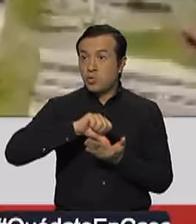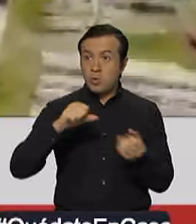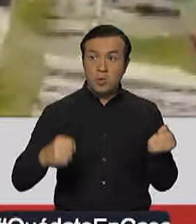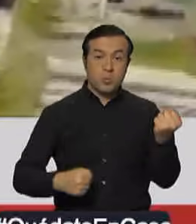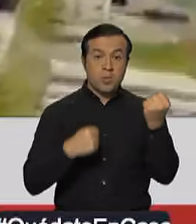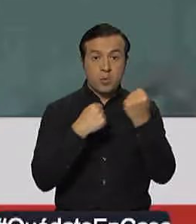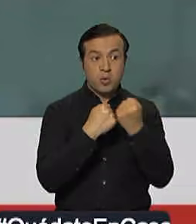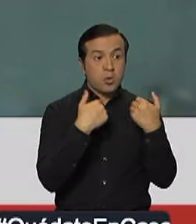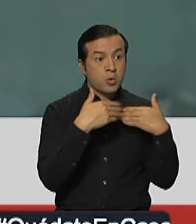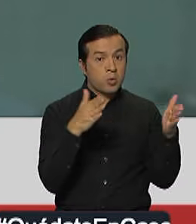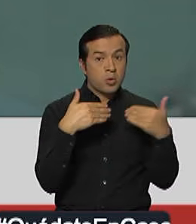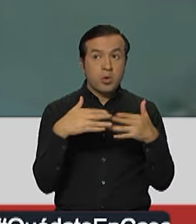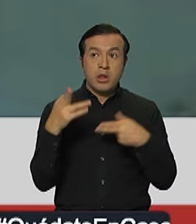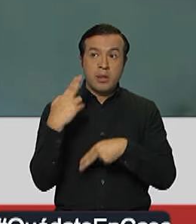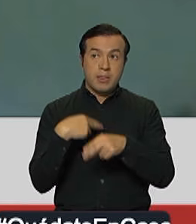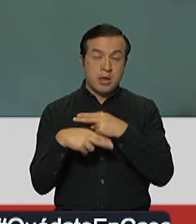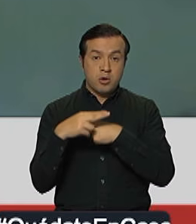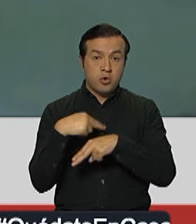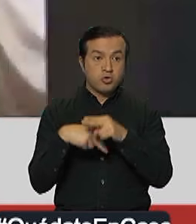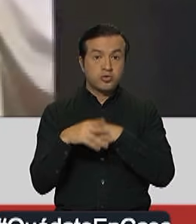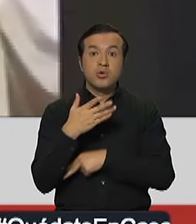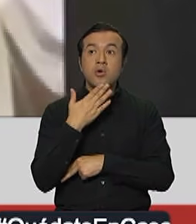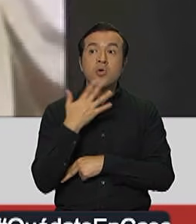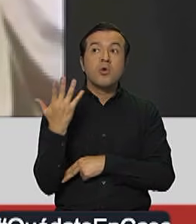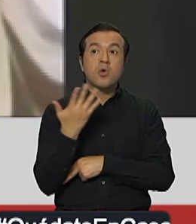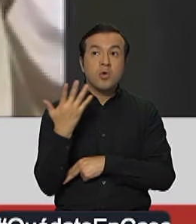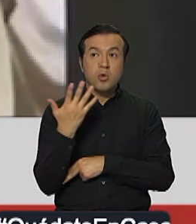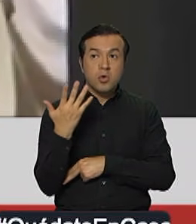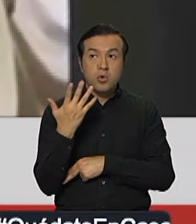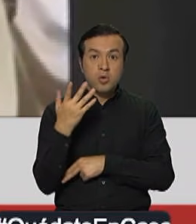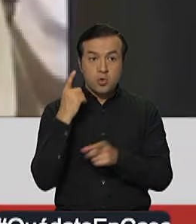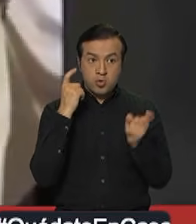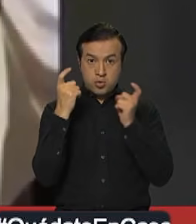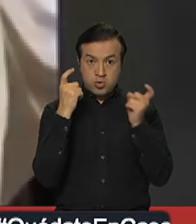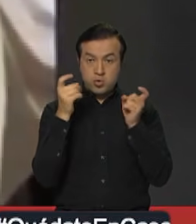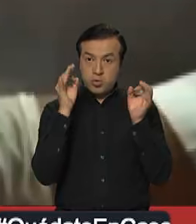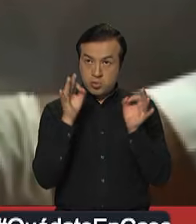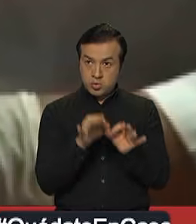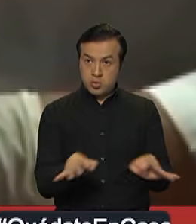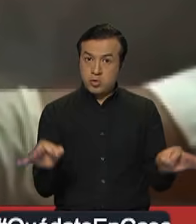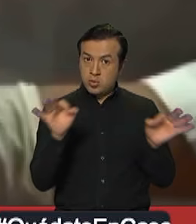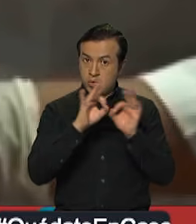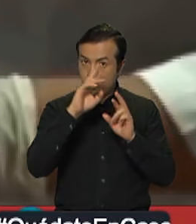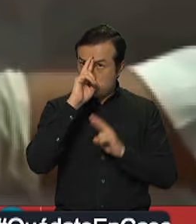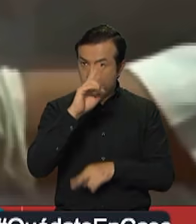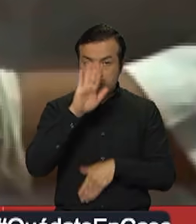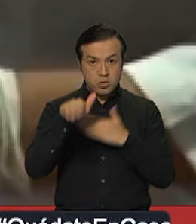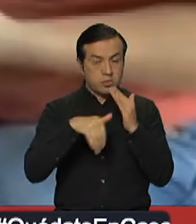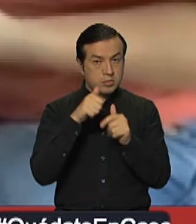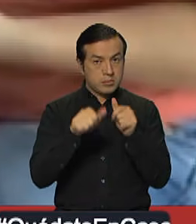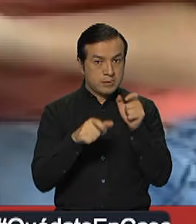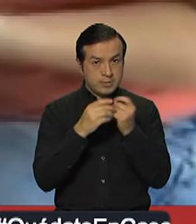la apertura de negocios bajo la modalidad controlada, la cual debe ser respetada por todos.